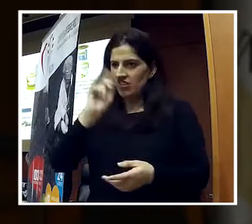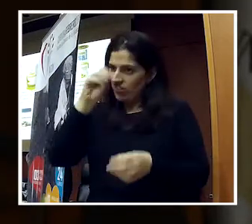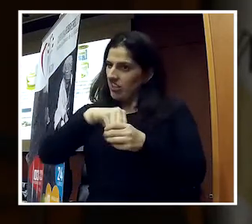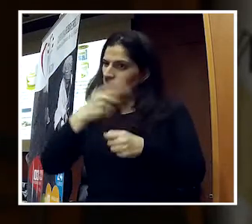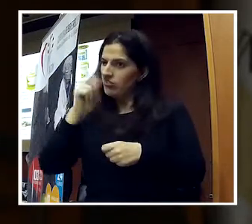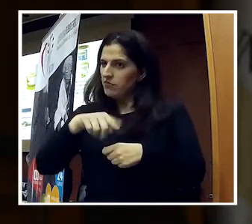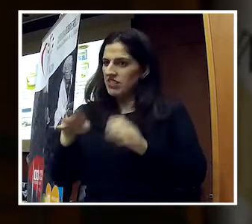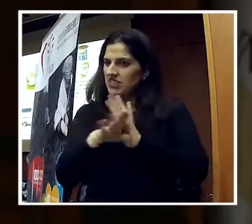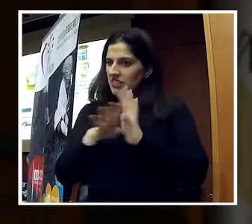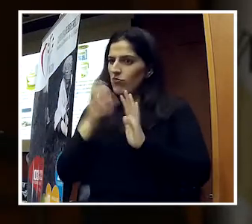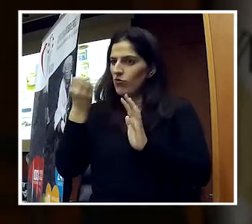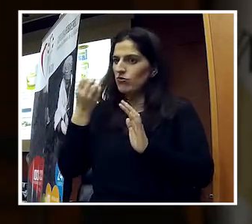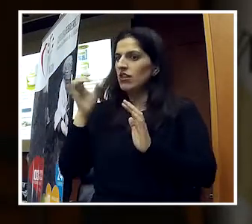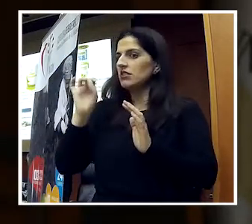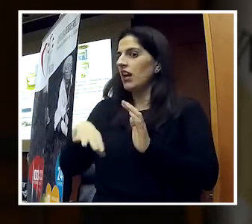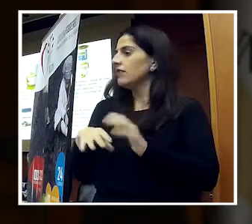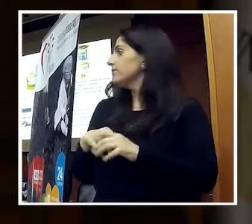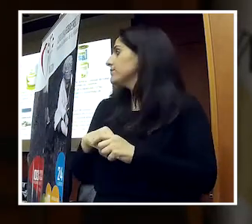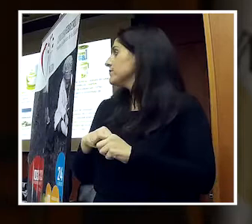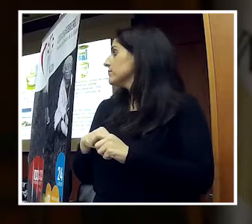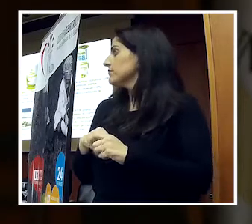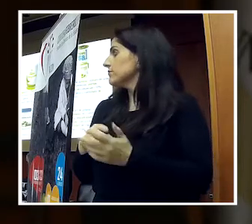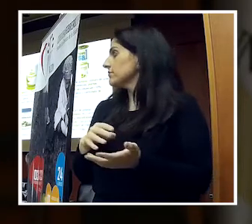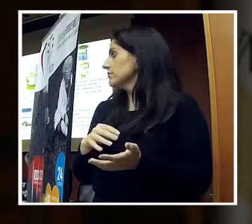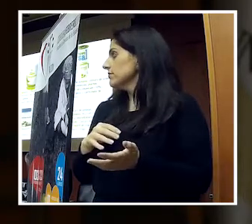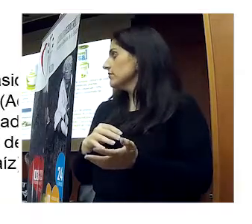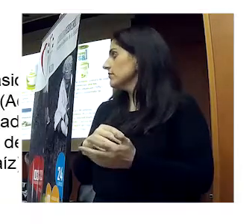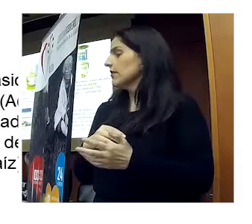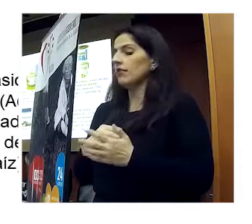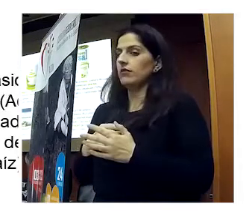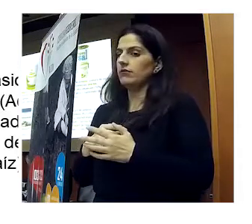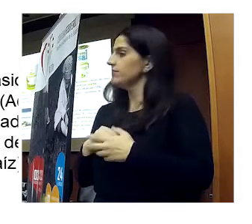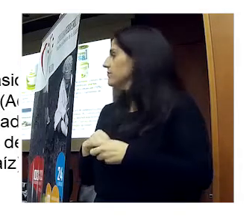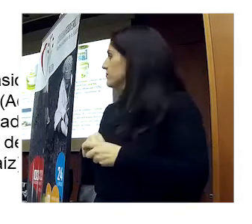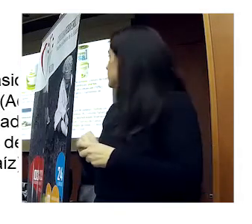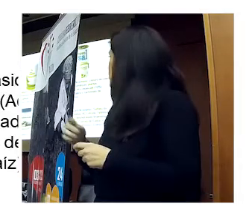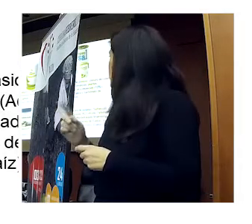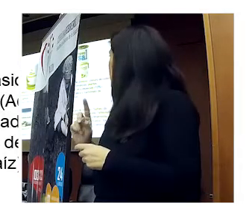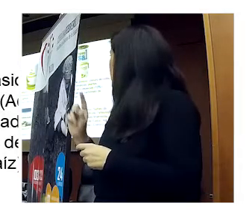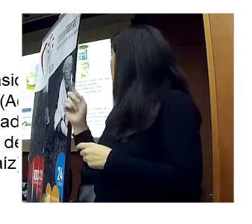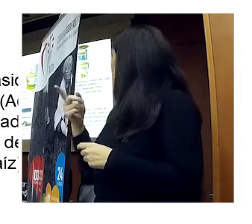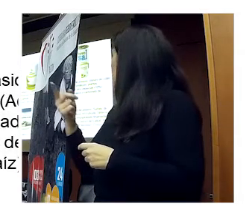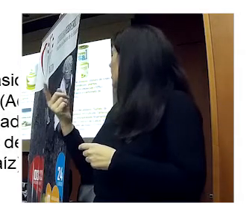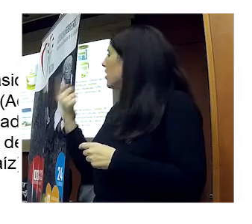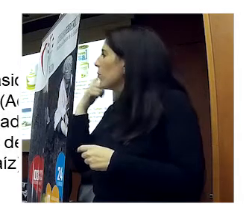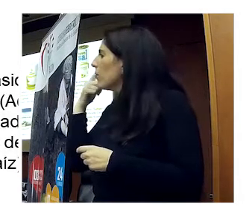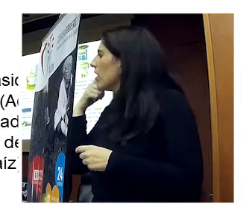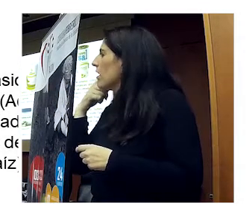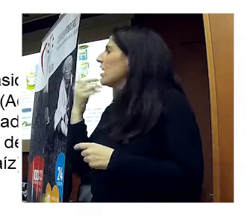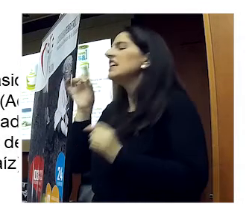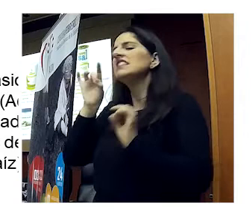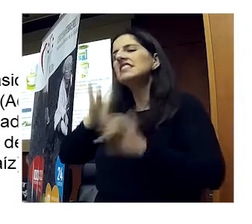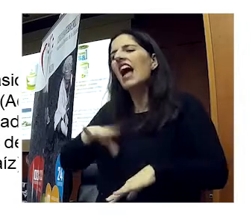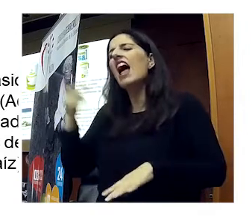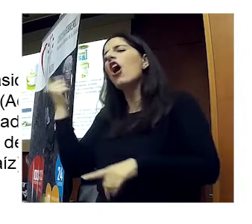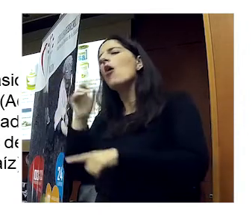sal. Y cuidado con las sales de régimen, no tenemos claro que sirvan, no tenemos ningún estudio que haya demostrado que sean menos o